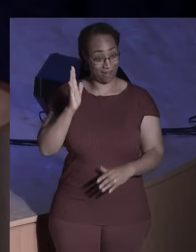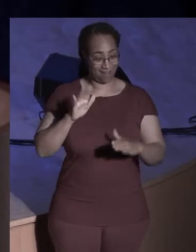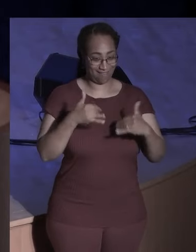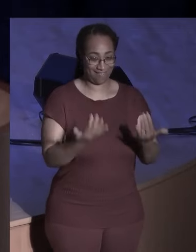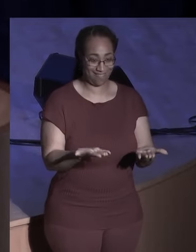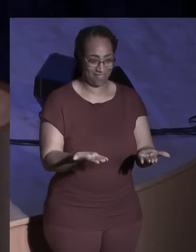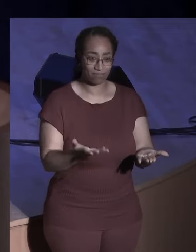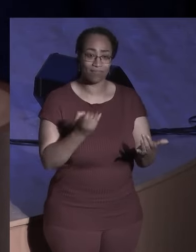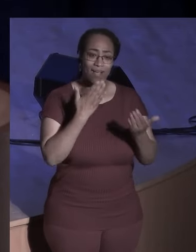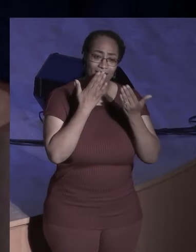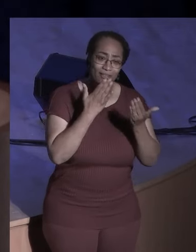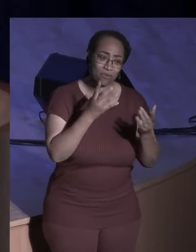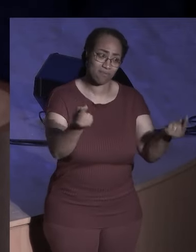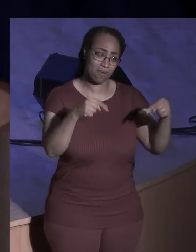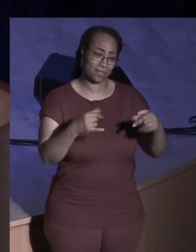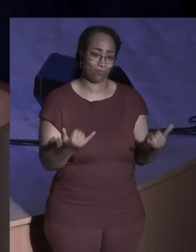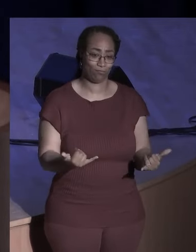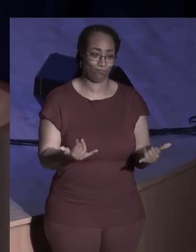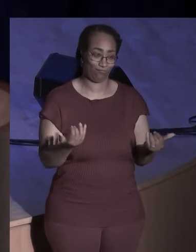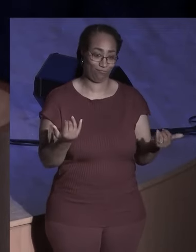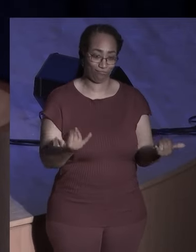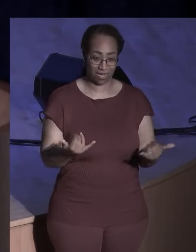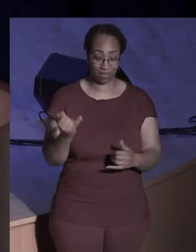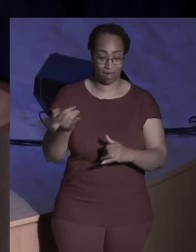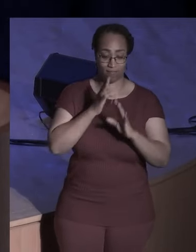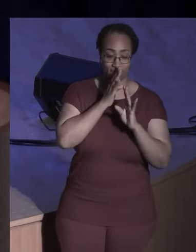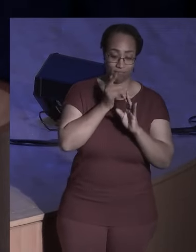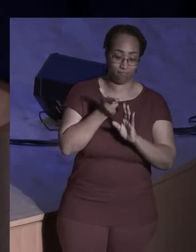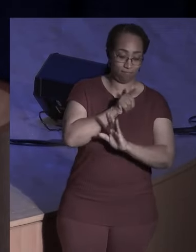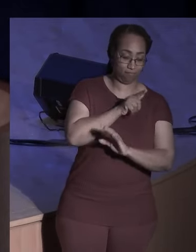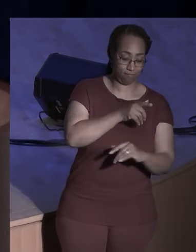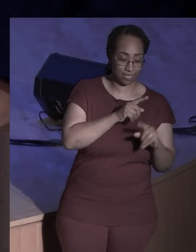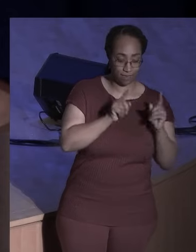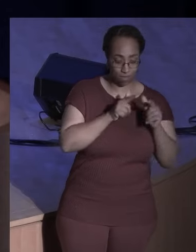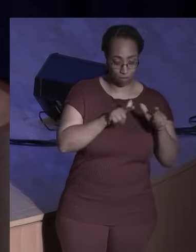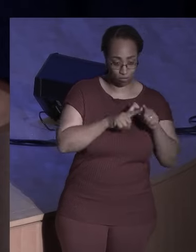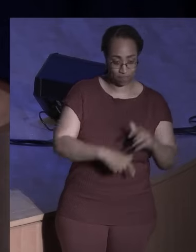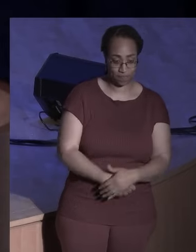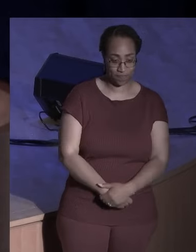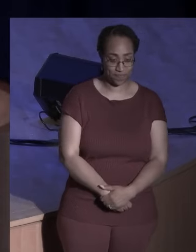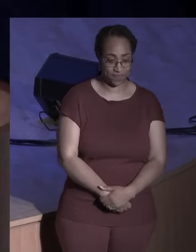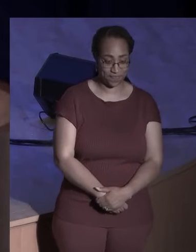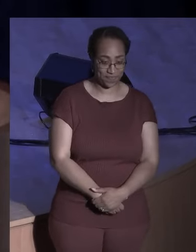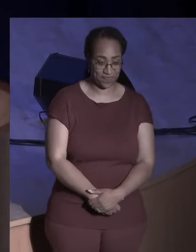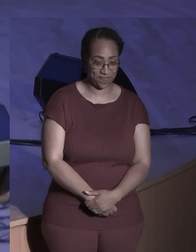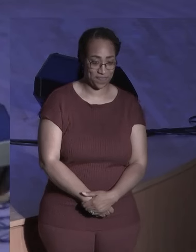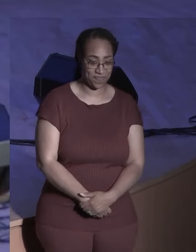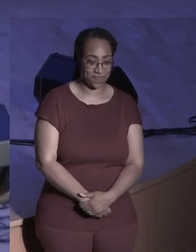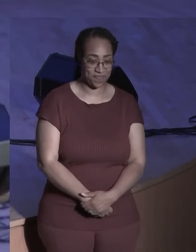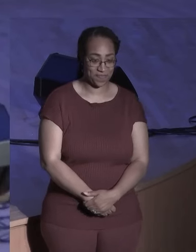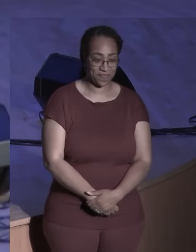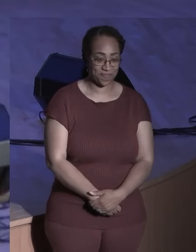here. Esta es una canción para honrar a nuestras abuelas, para honrar nuestro ser como mujeres,